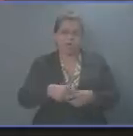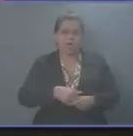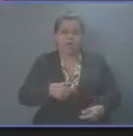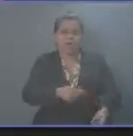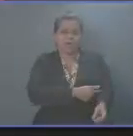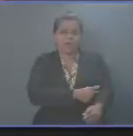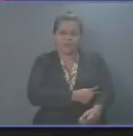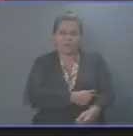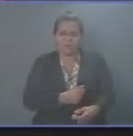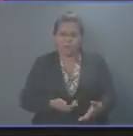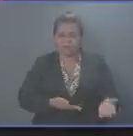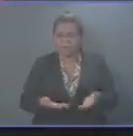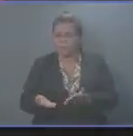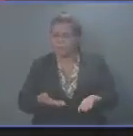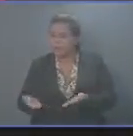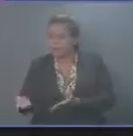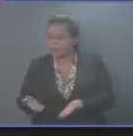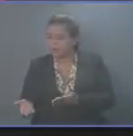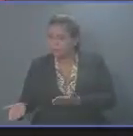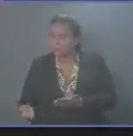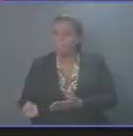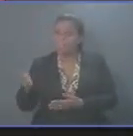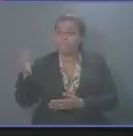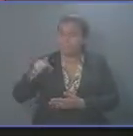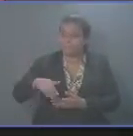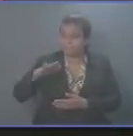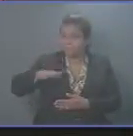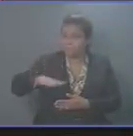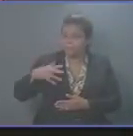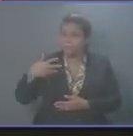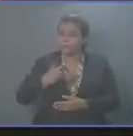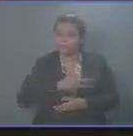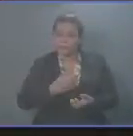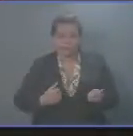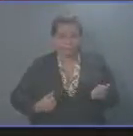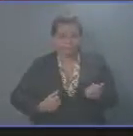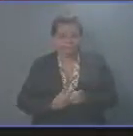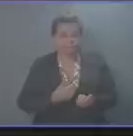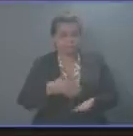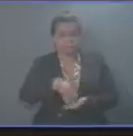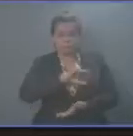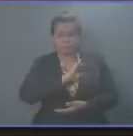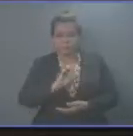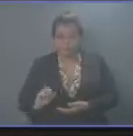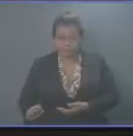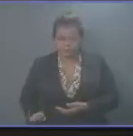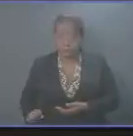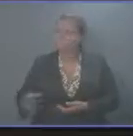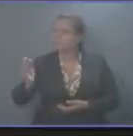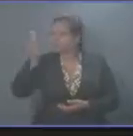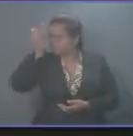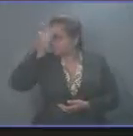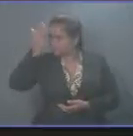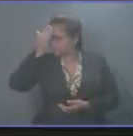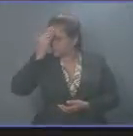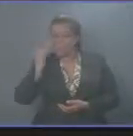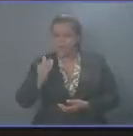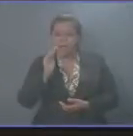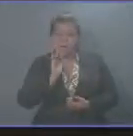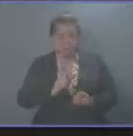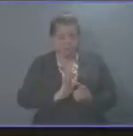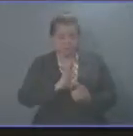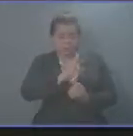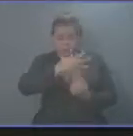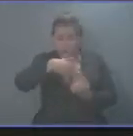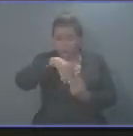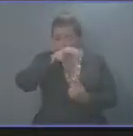de salud. Estamos esta tarde también acompañando al pueblo salvadoreño, porque sabemos que si mejoramos las condiciones